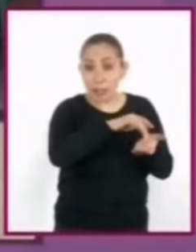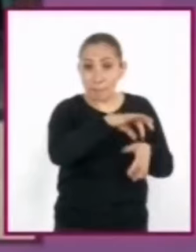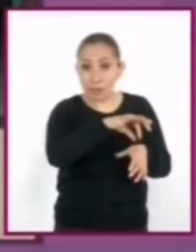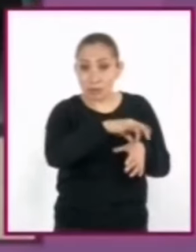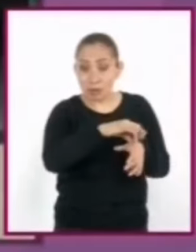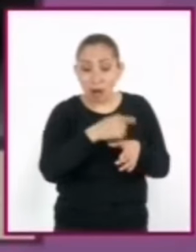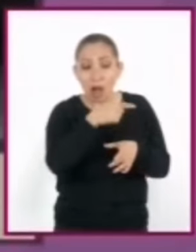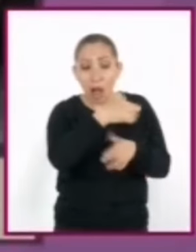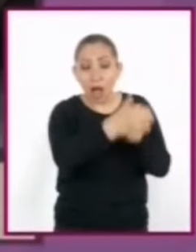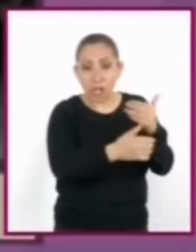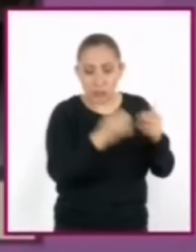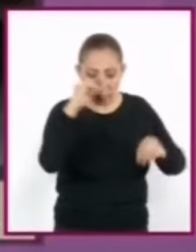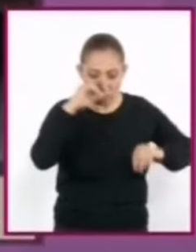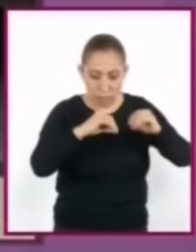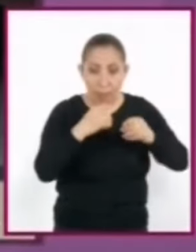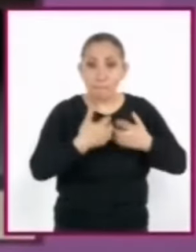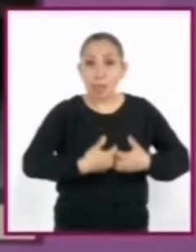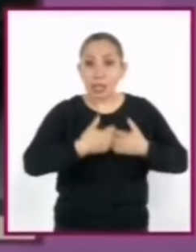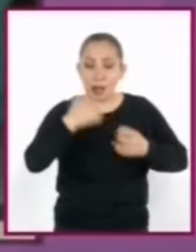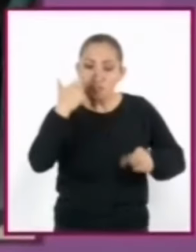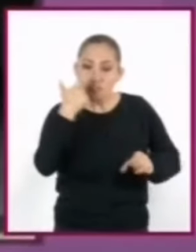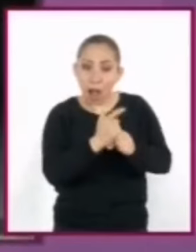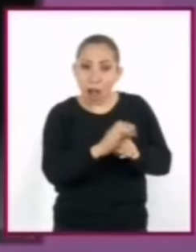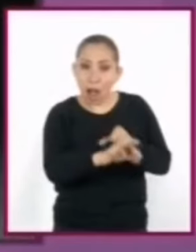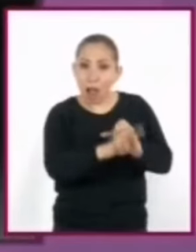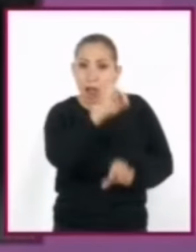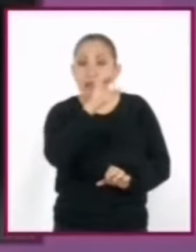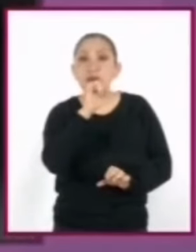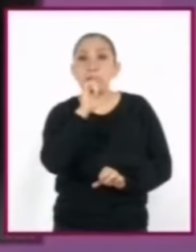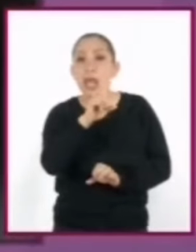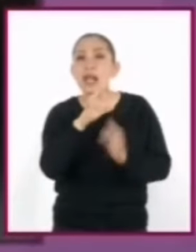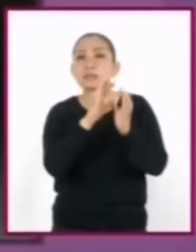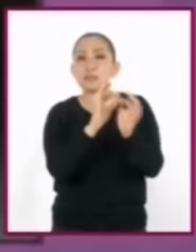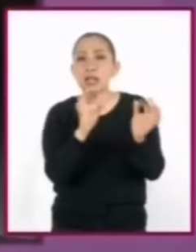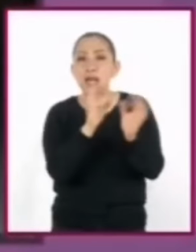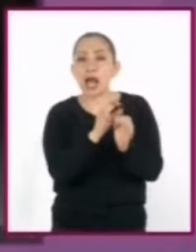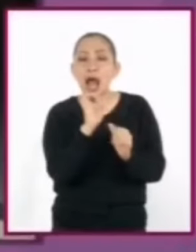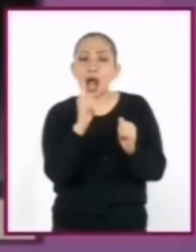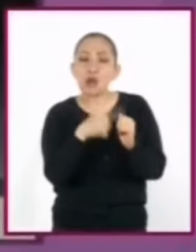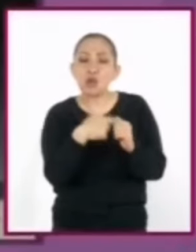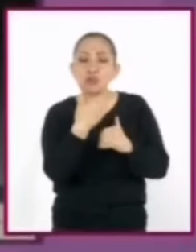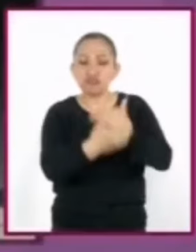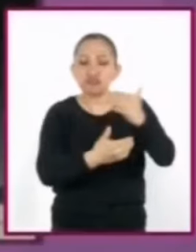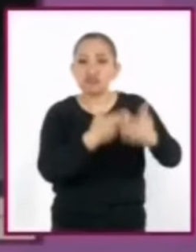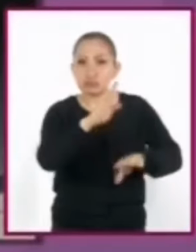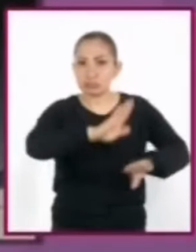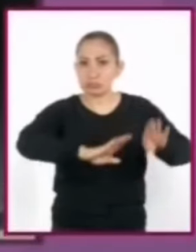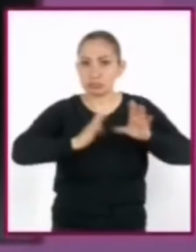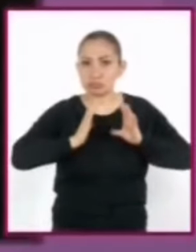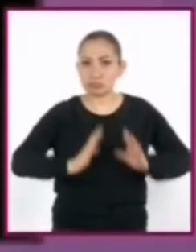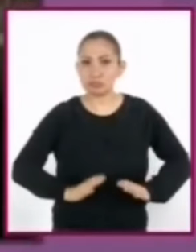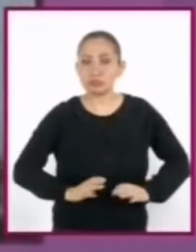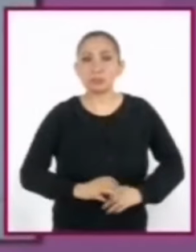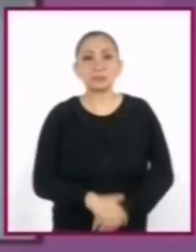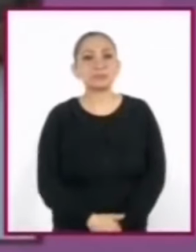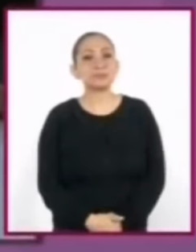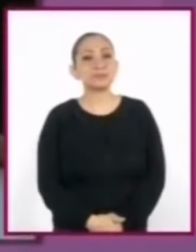han permitido crear dispositivos de detección, así como explicar algunos procesos biológicos.